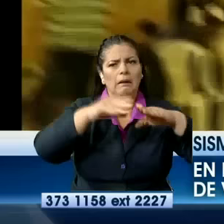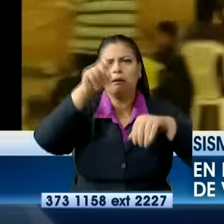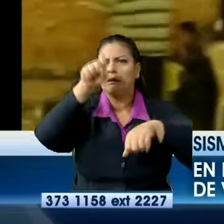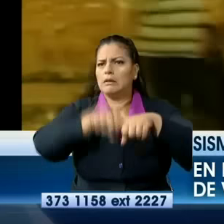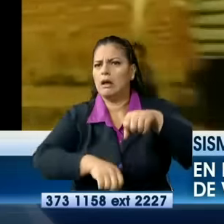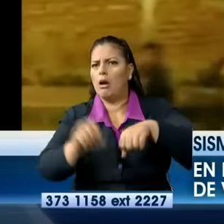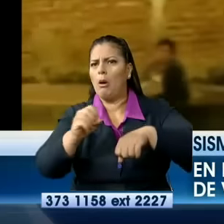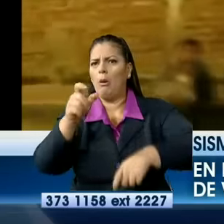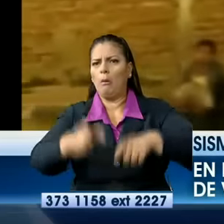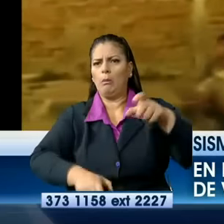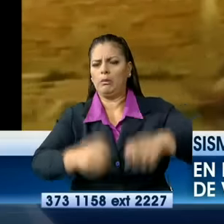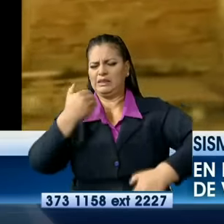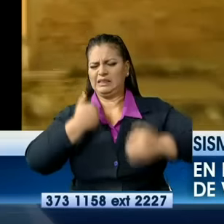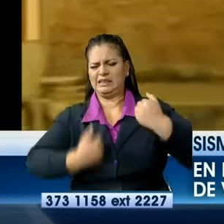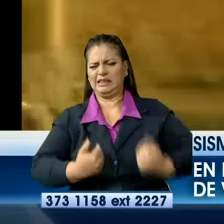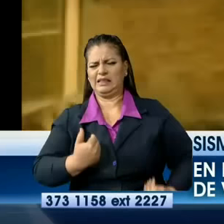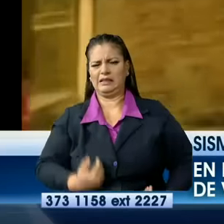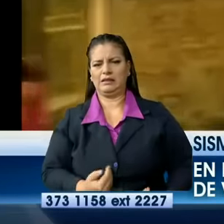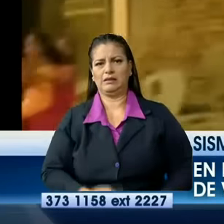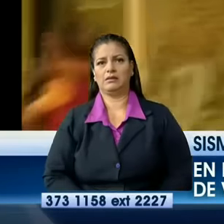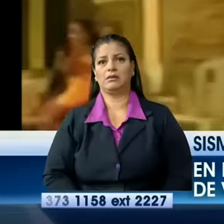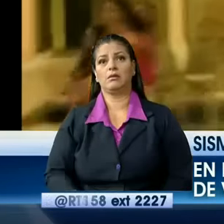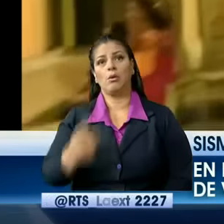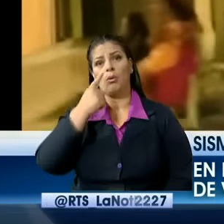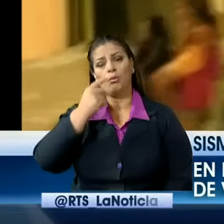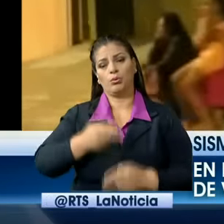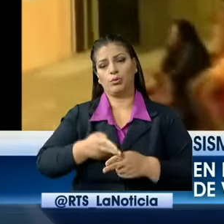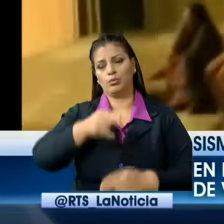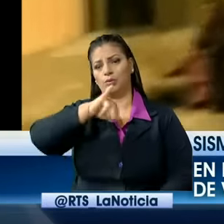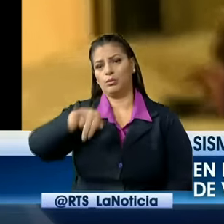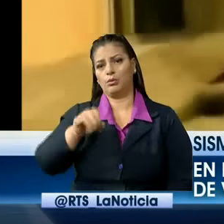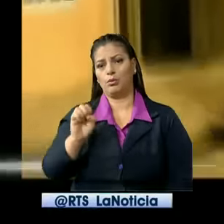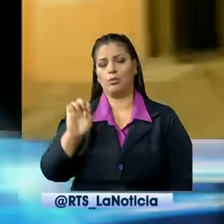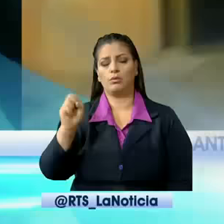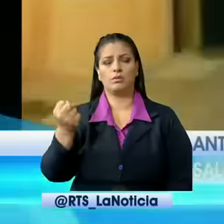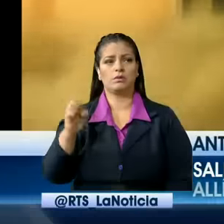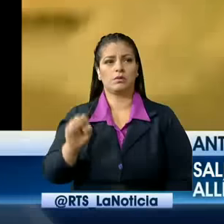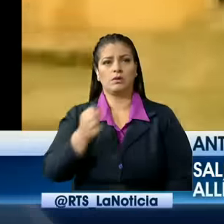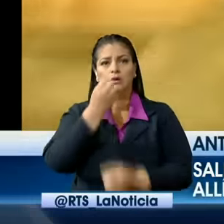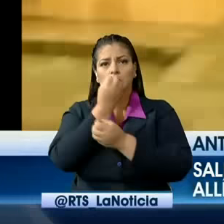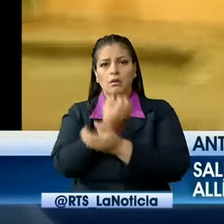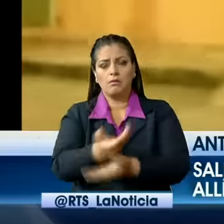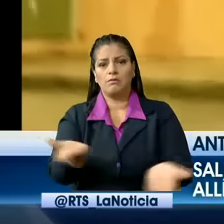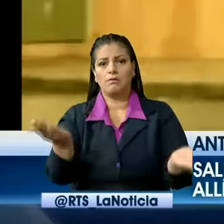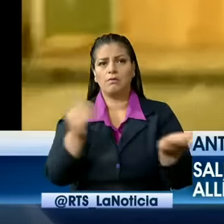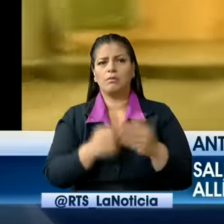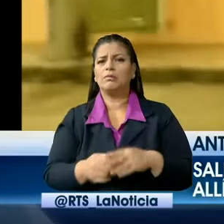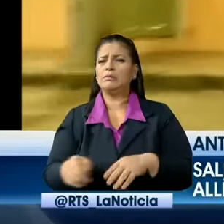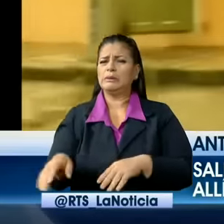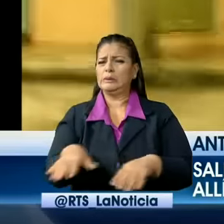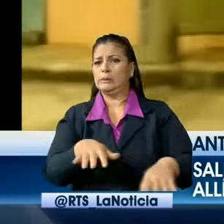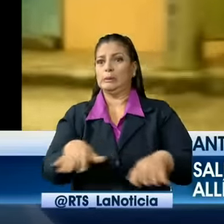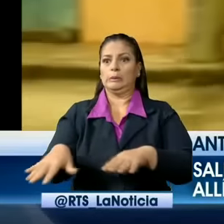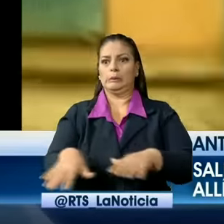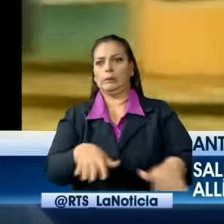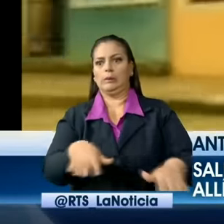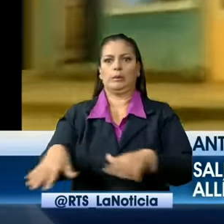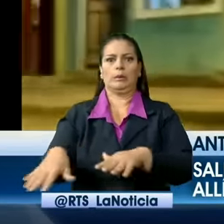del cantón, también indicó que las réplicas, como ya lo indicamos, tuvieron como epicentro